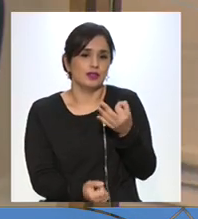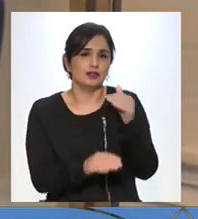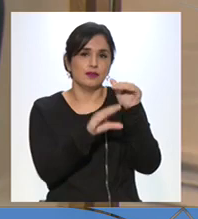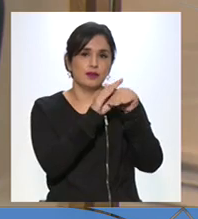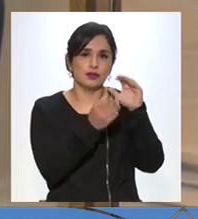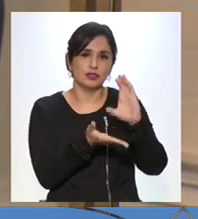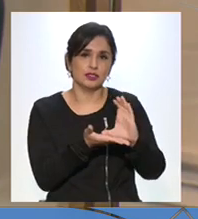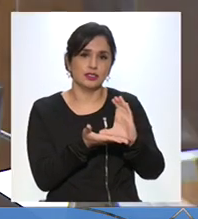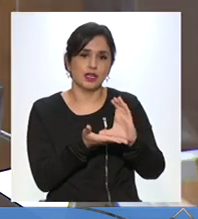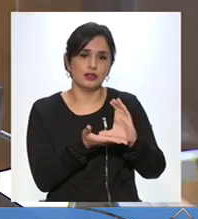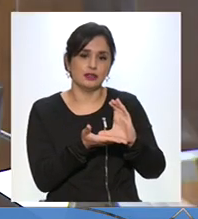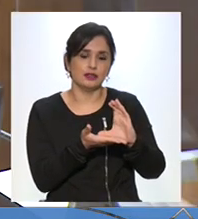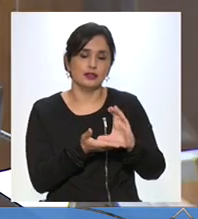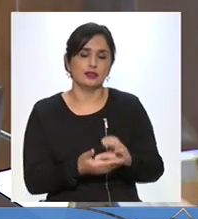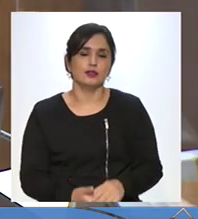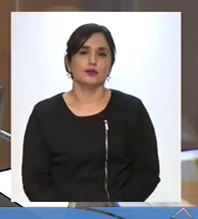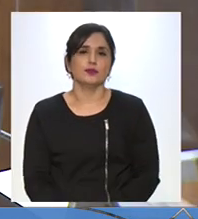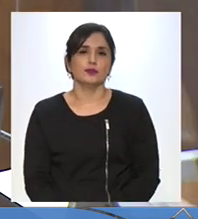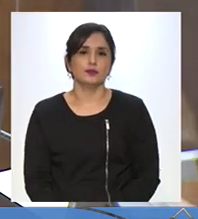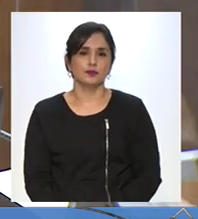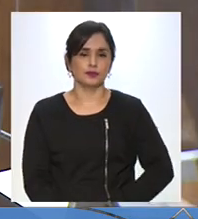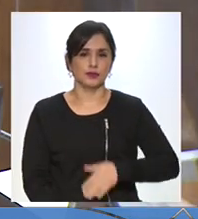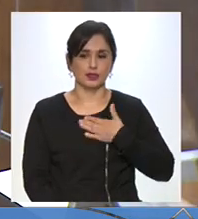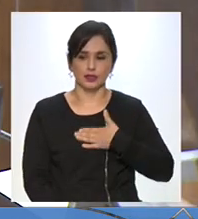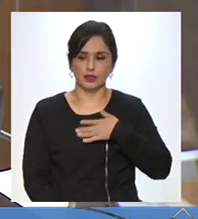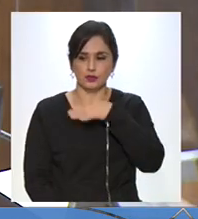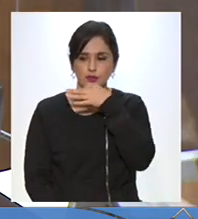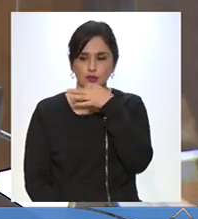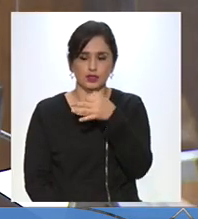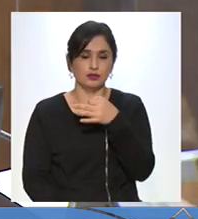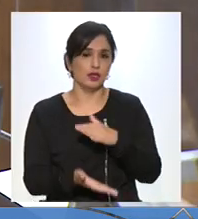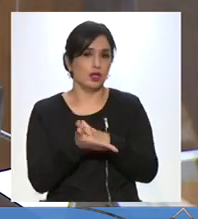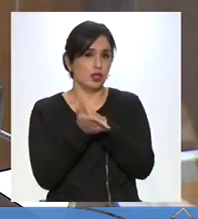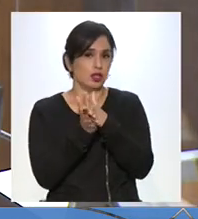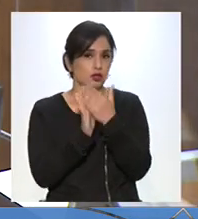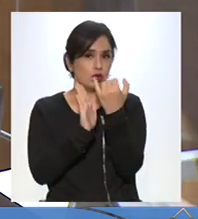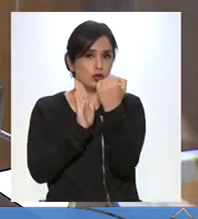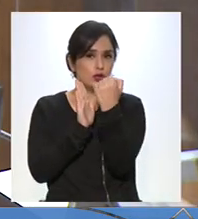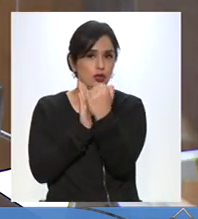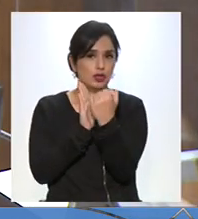siempre va a ser técnica. Quiero decir que todos los indicadores